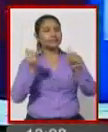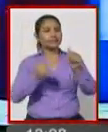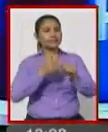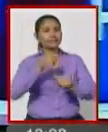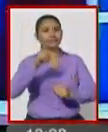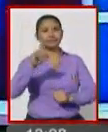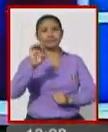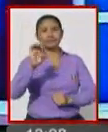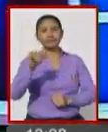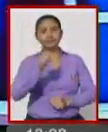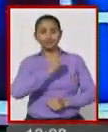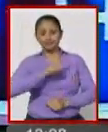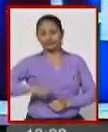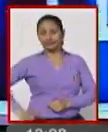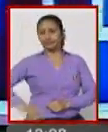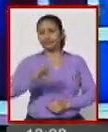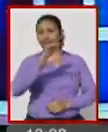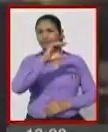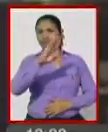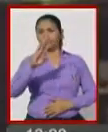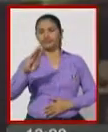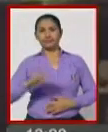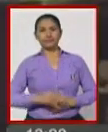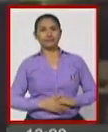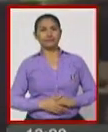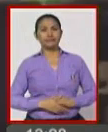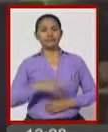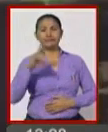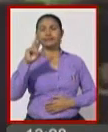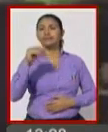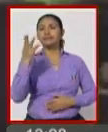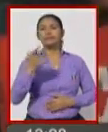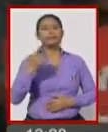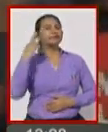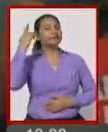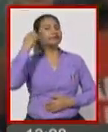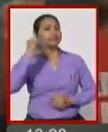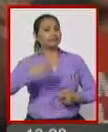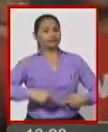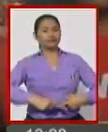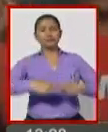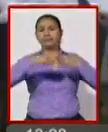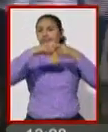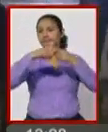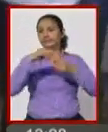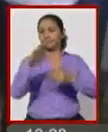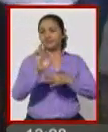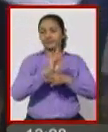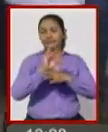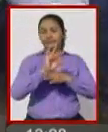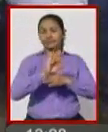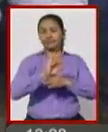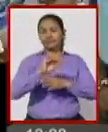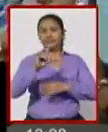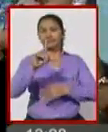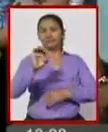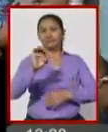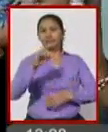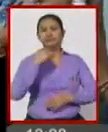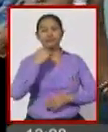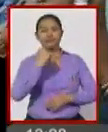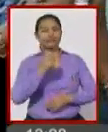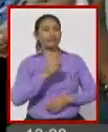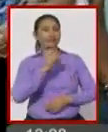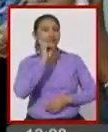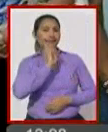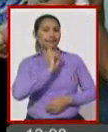José María Leyes, alcalde de Cochabamba. No hay argumento legal para suspender las funciones del alcalde José María Leyes. Así lo